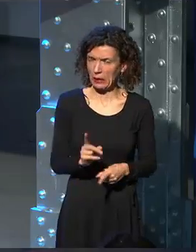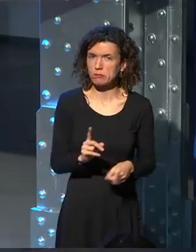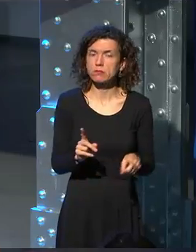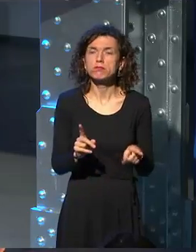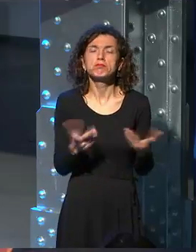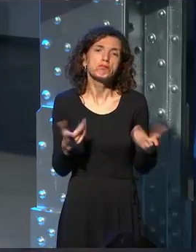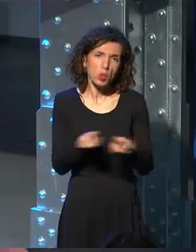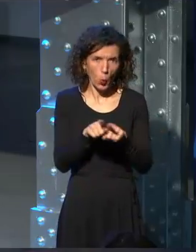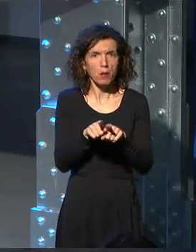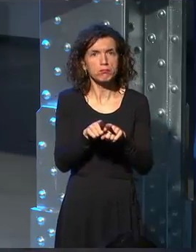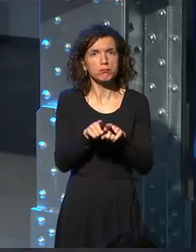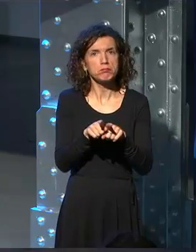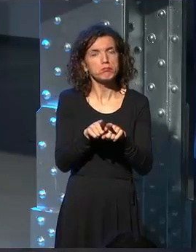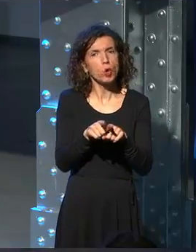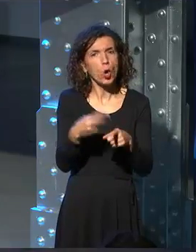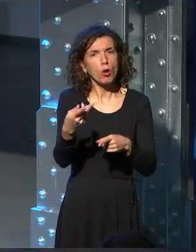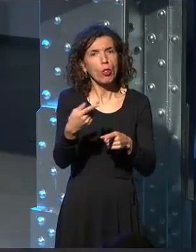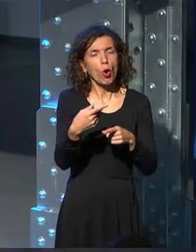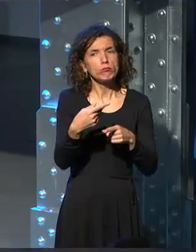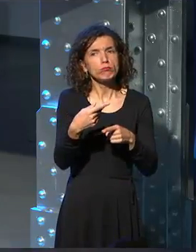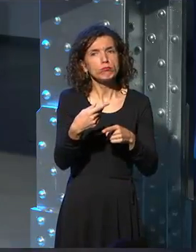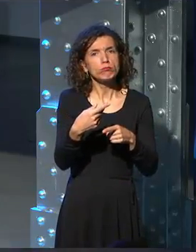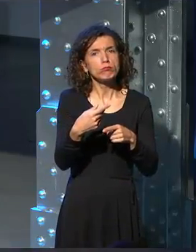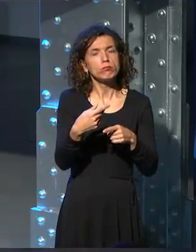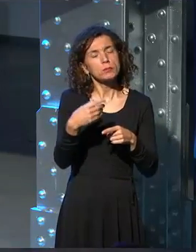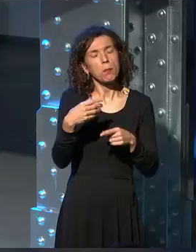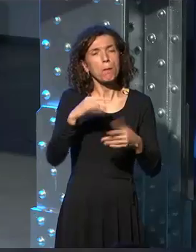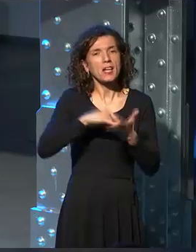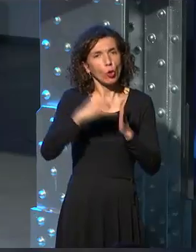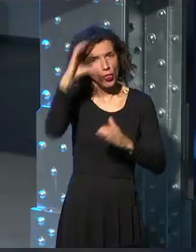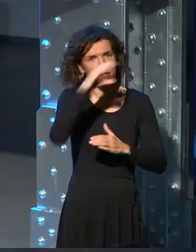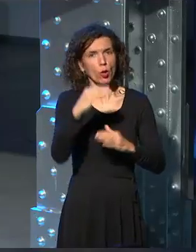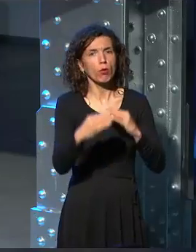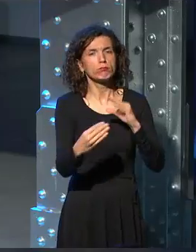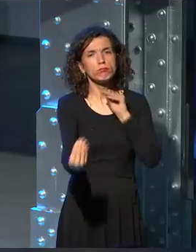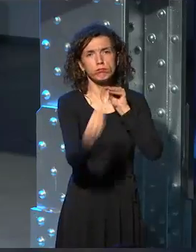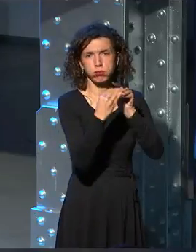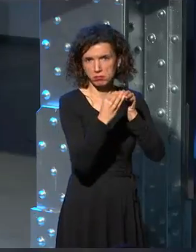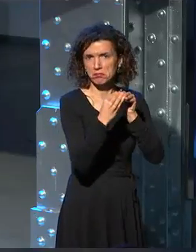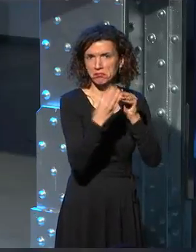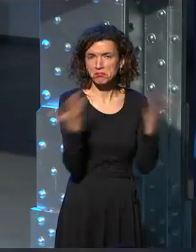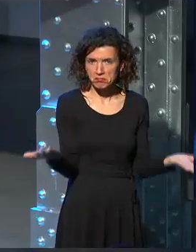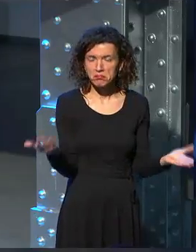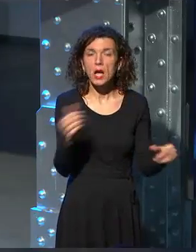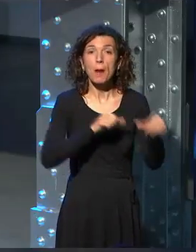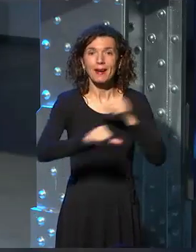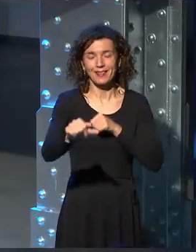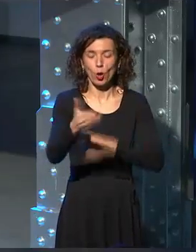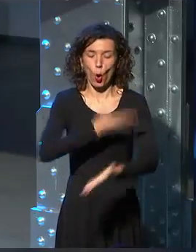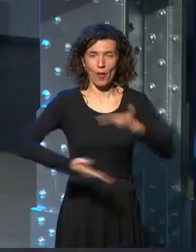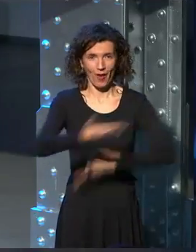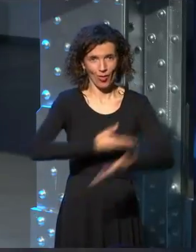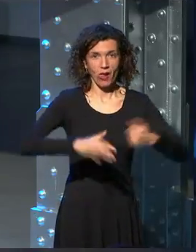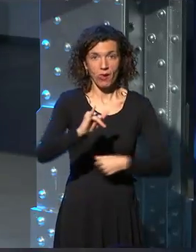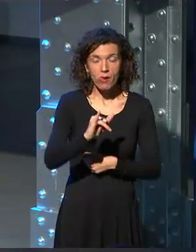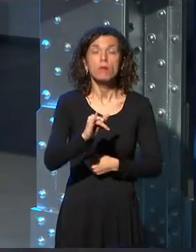un muy buen paralelismo con lo que es el método científico y esa fue la primera colaboración.